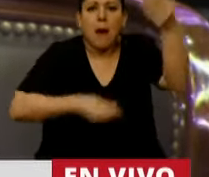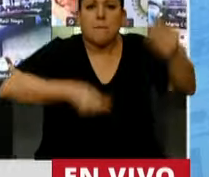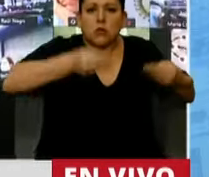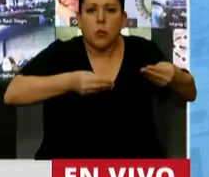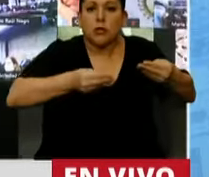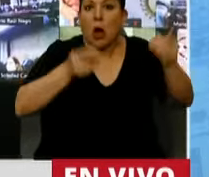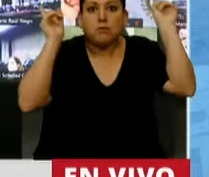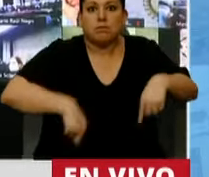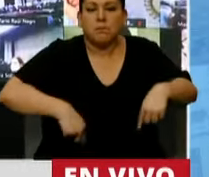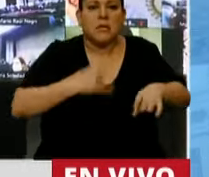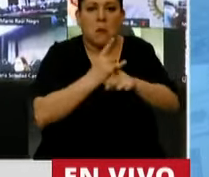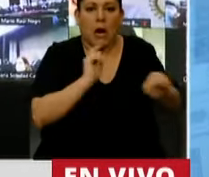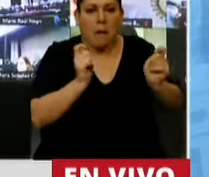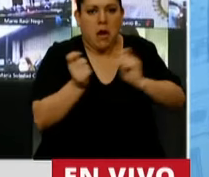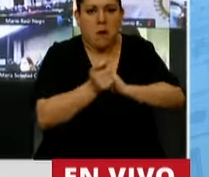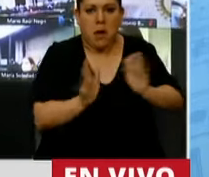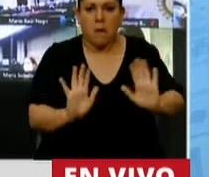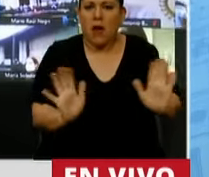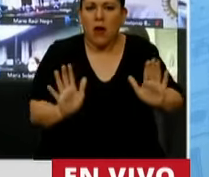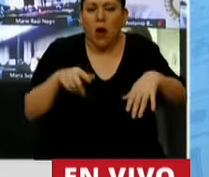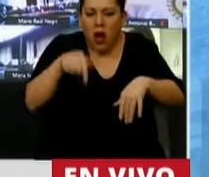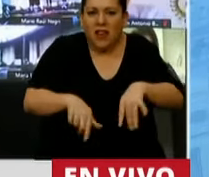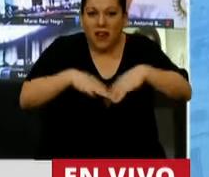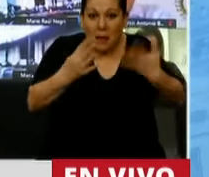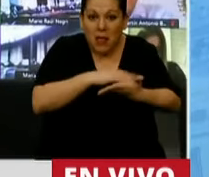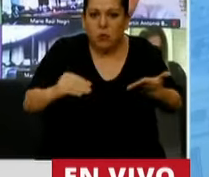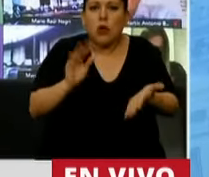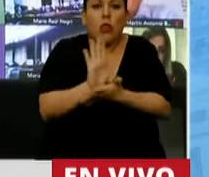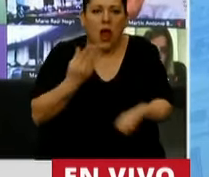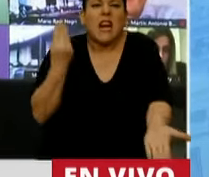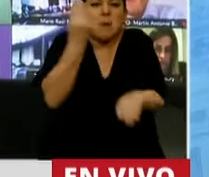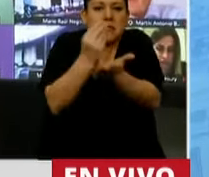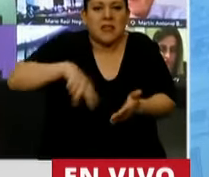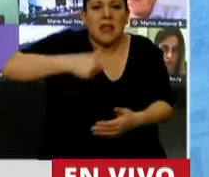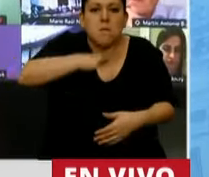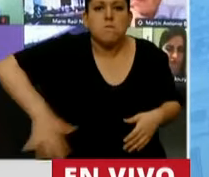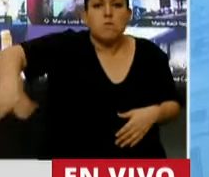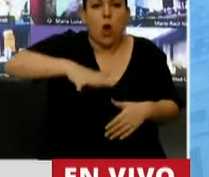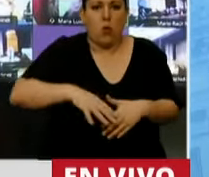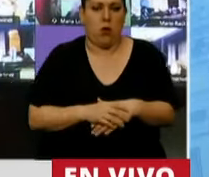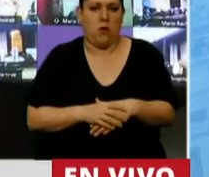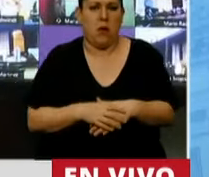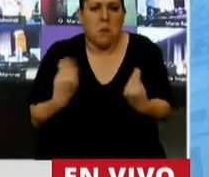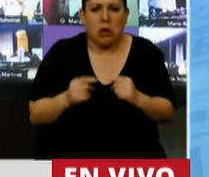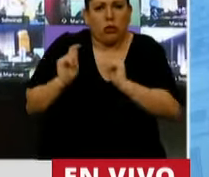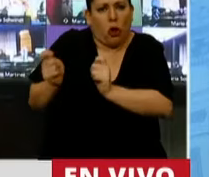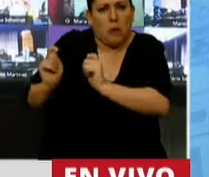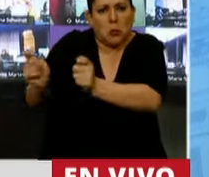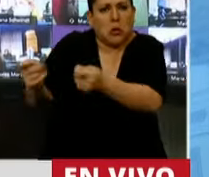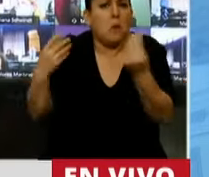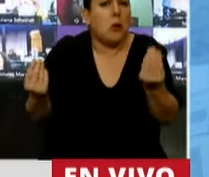no importan los oficialismos. Es la Cámara de los Representantes del Pueblo, nosotros. ¿Por qué delegamos lo que podríamos